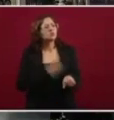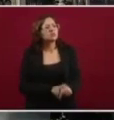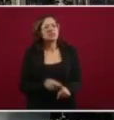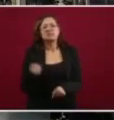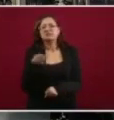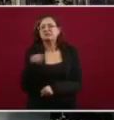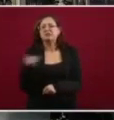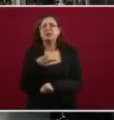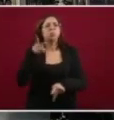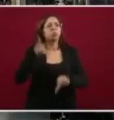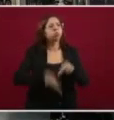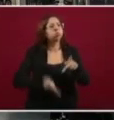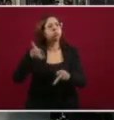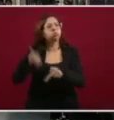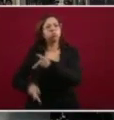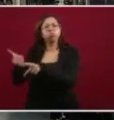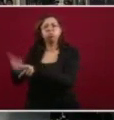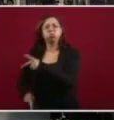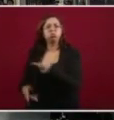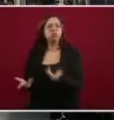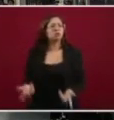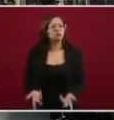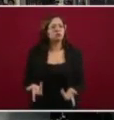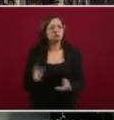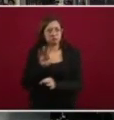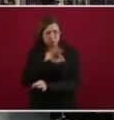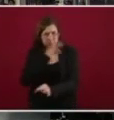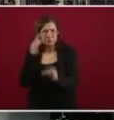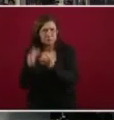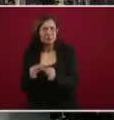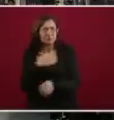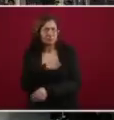300 hospitales, se van a acabar? Sí,